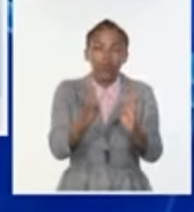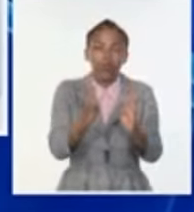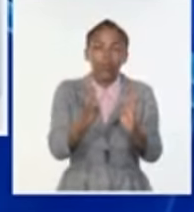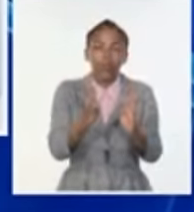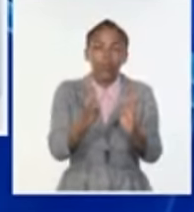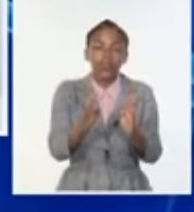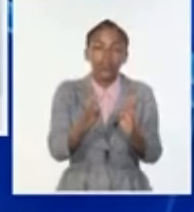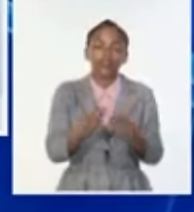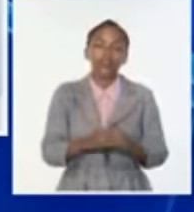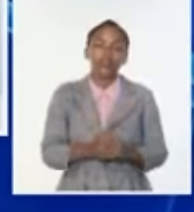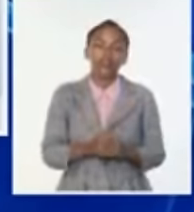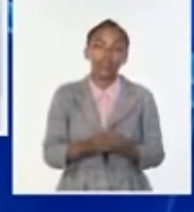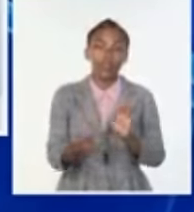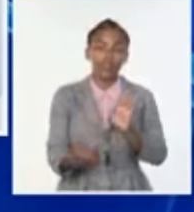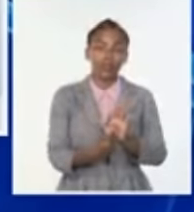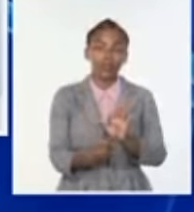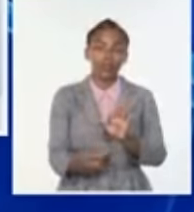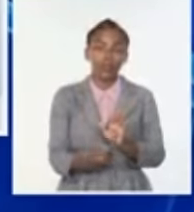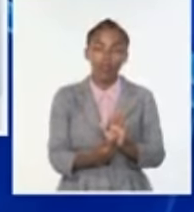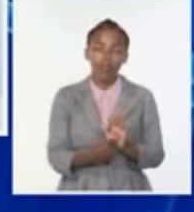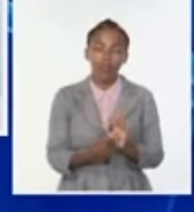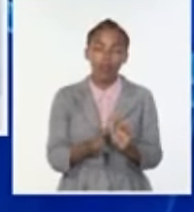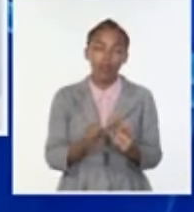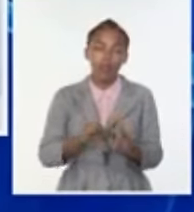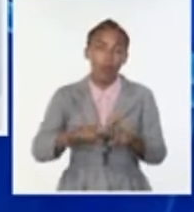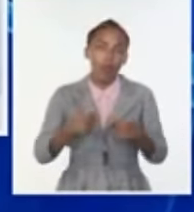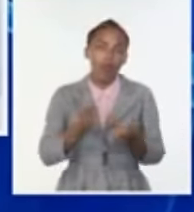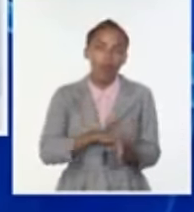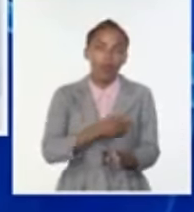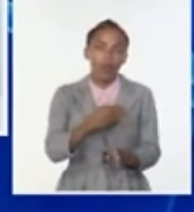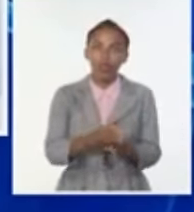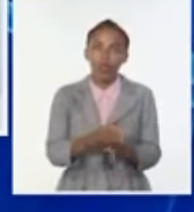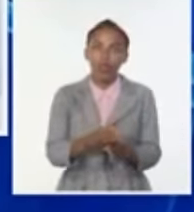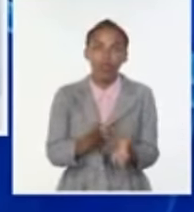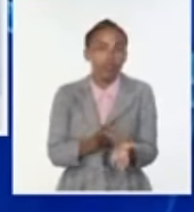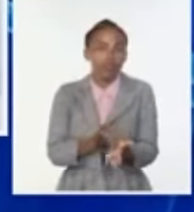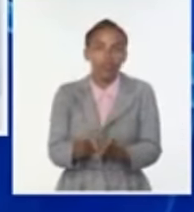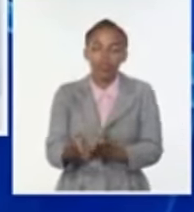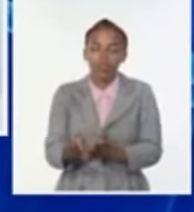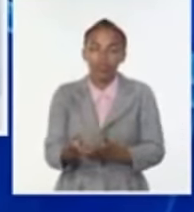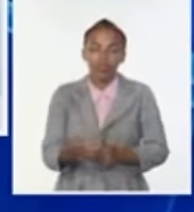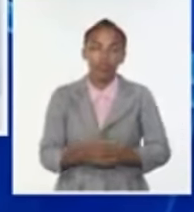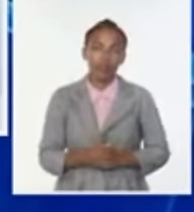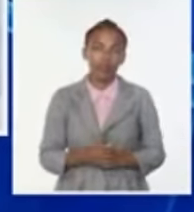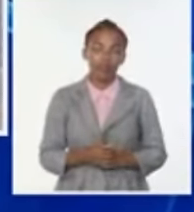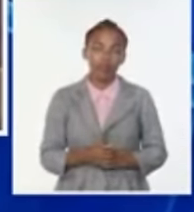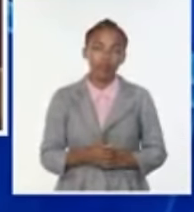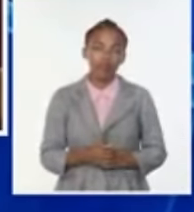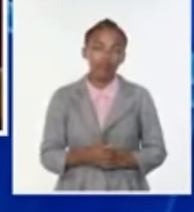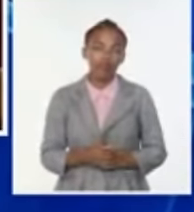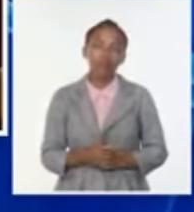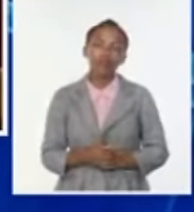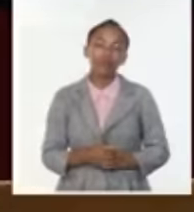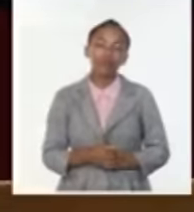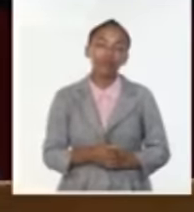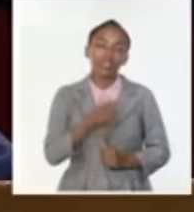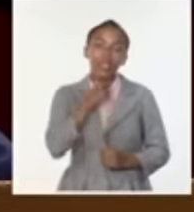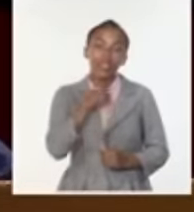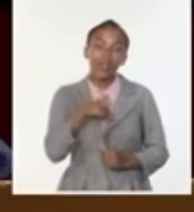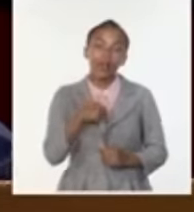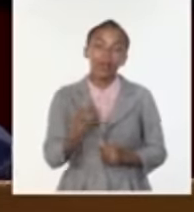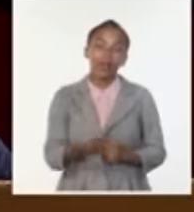tendencia, para que no se continúe incrementando. Hay que decir también, bueno, ¿y dónde están los 400 mil millones?